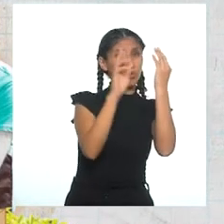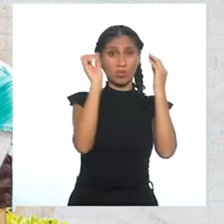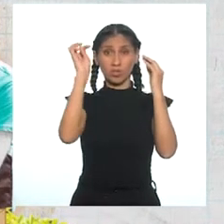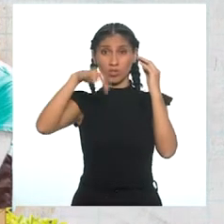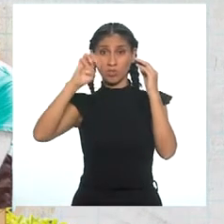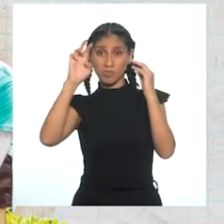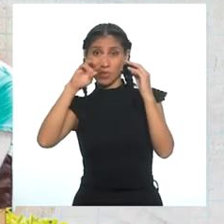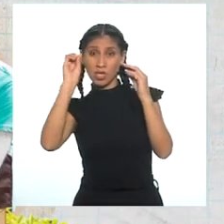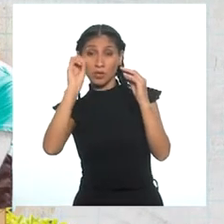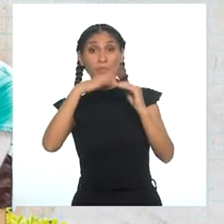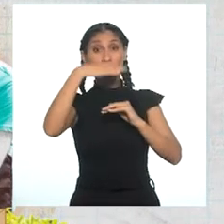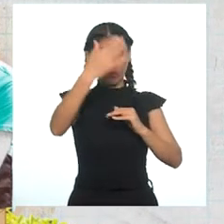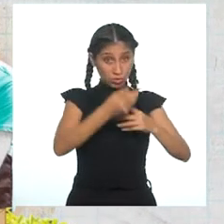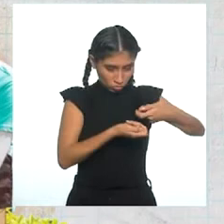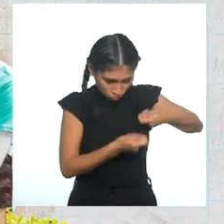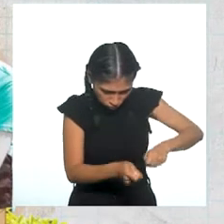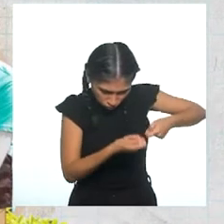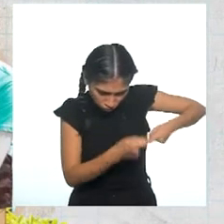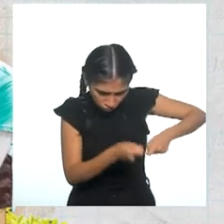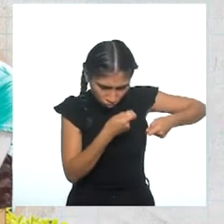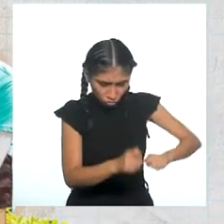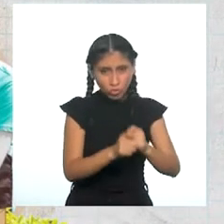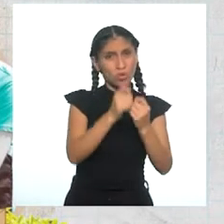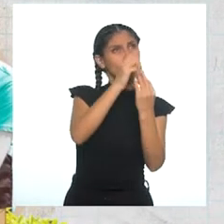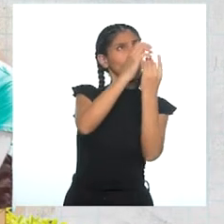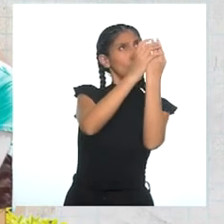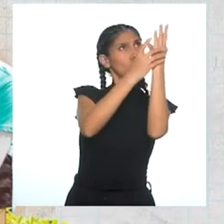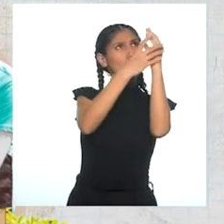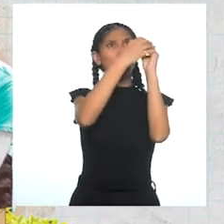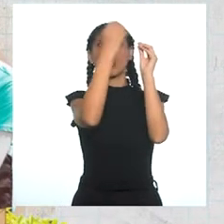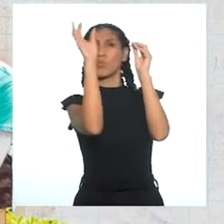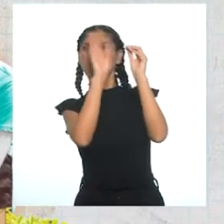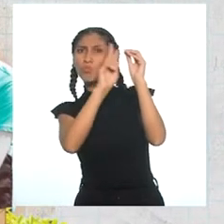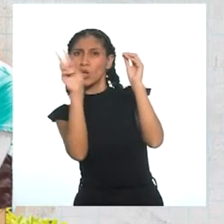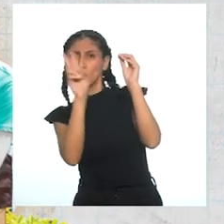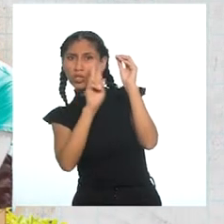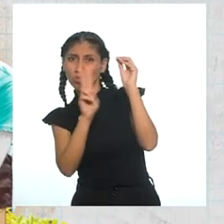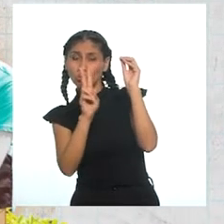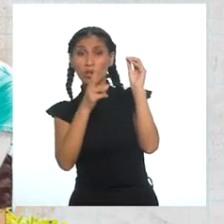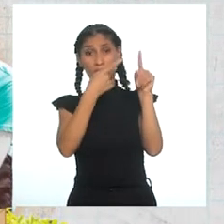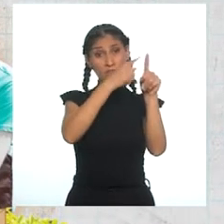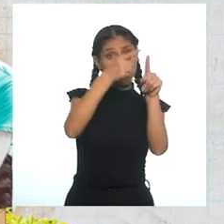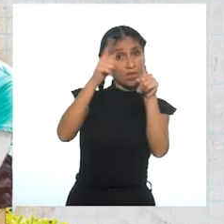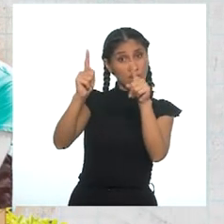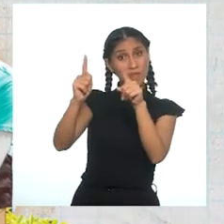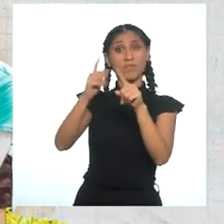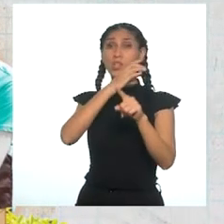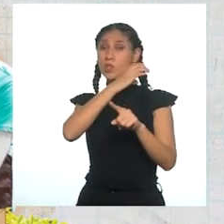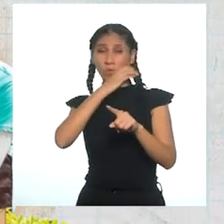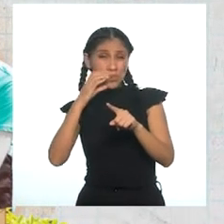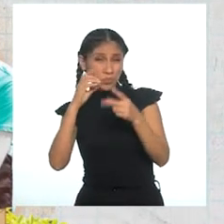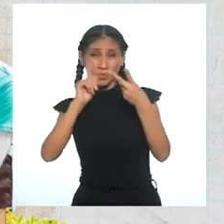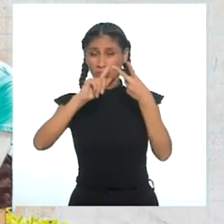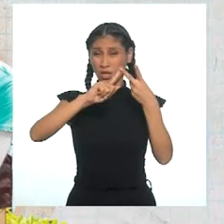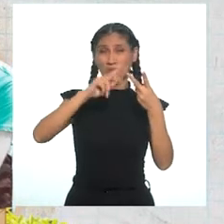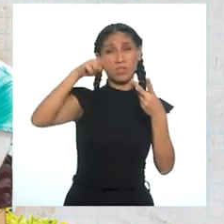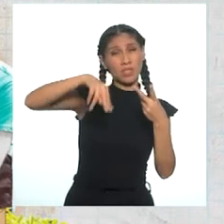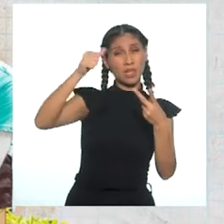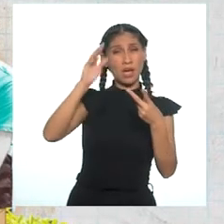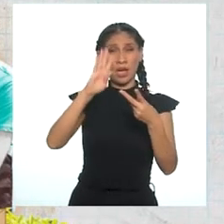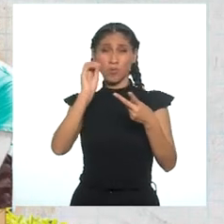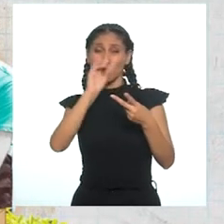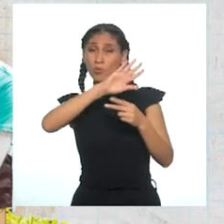de rabanito, lechuga y espinaca, así como zanahorias, nabo,